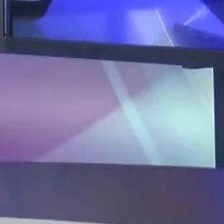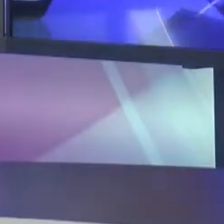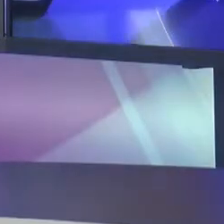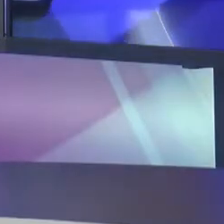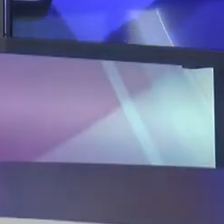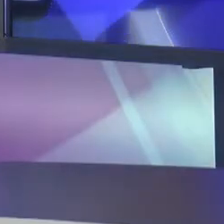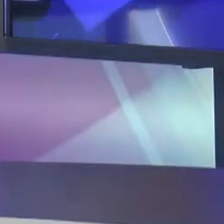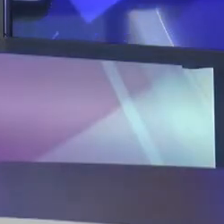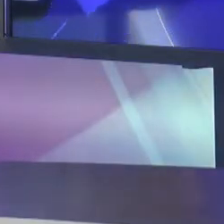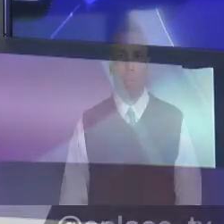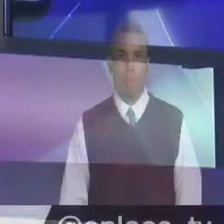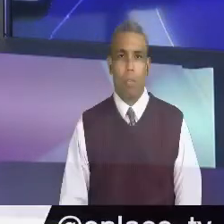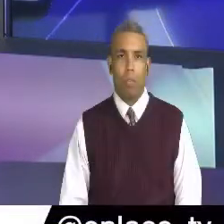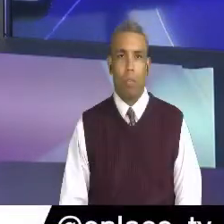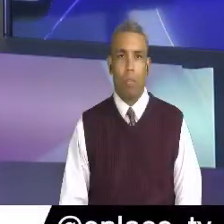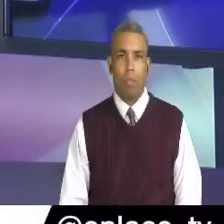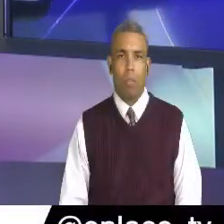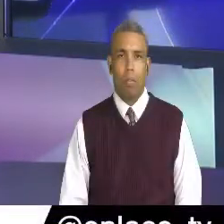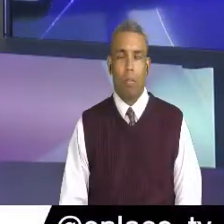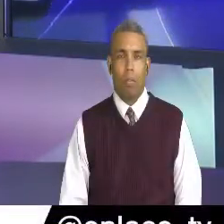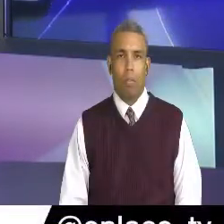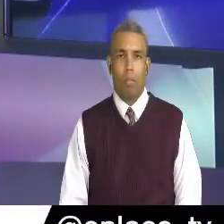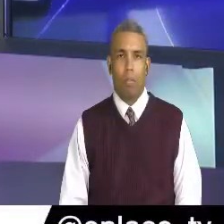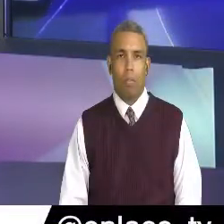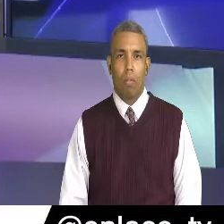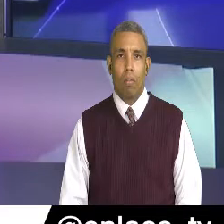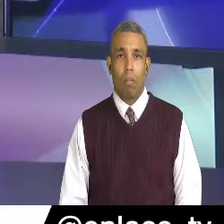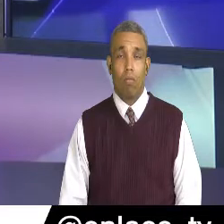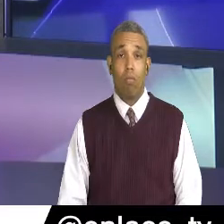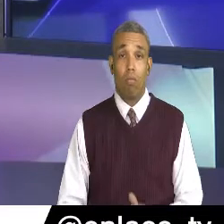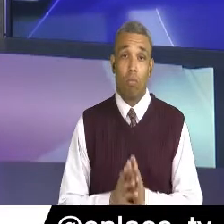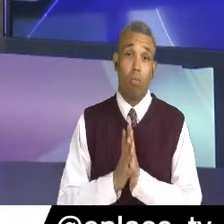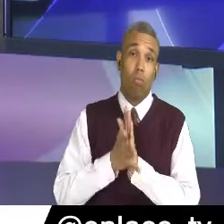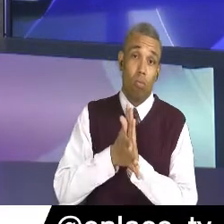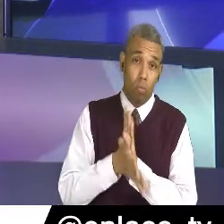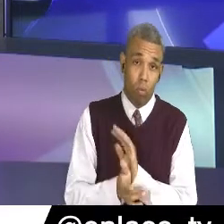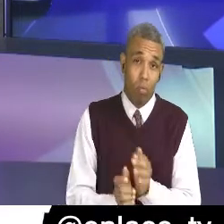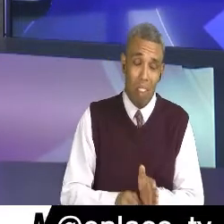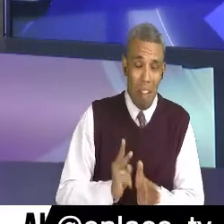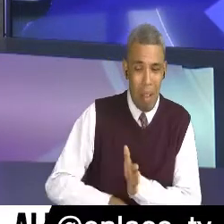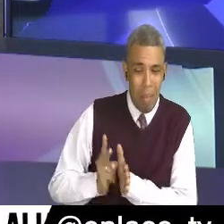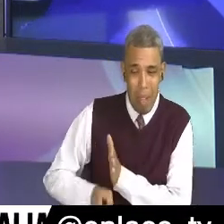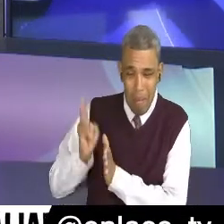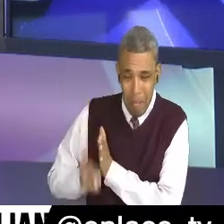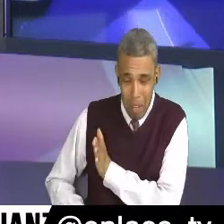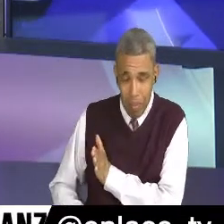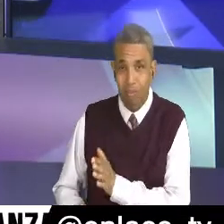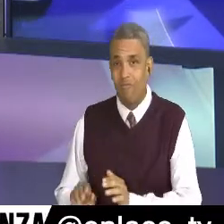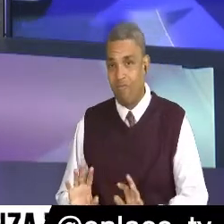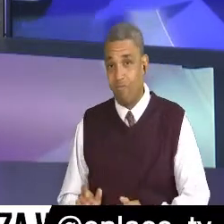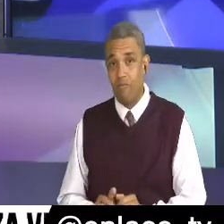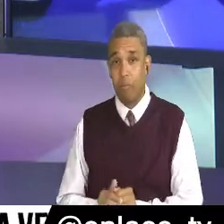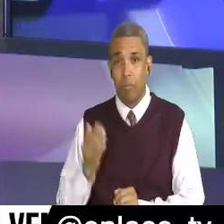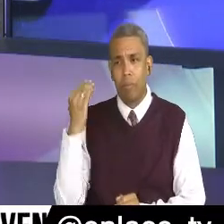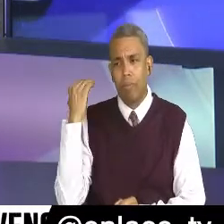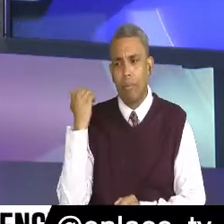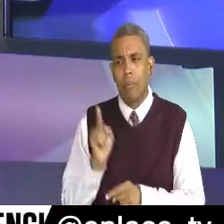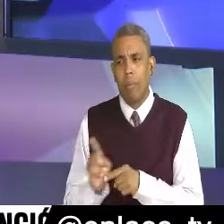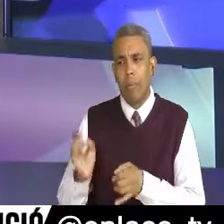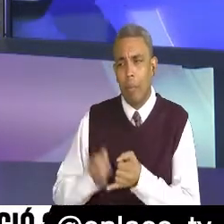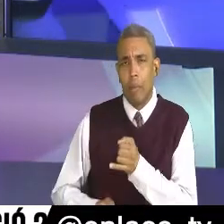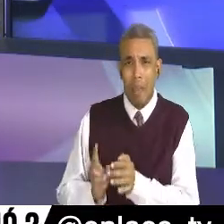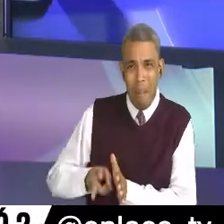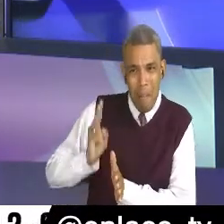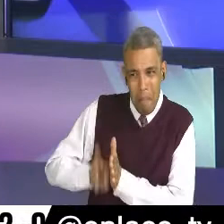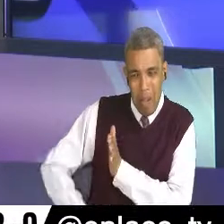Iniciamos con el desarrollo de nuestra información. Continúan los hechos violentos en Barranca Bermeja. Durante el fin de semana, un hombre fue asesinado y otros dos